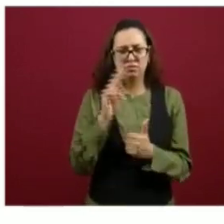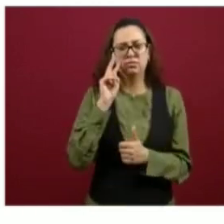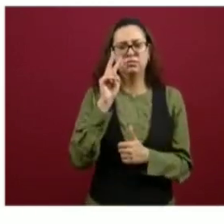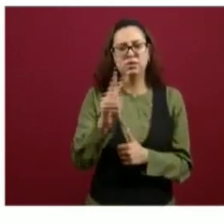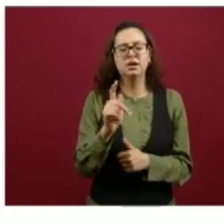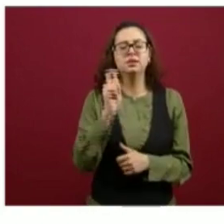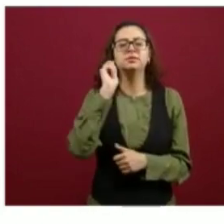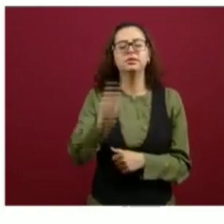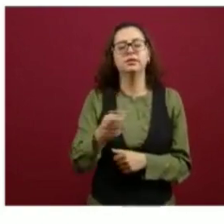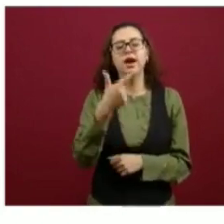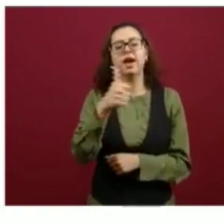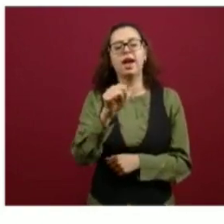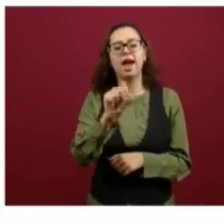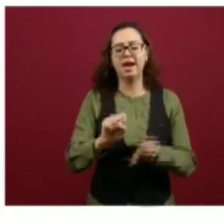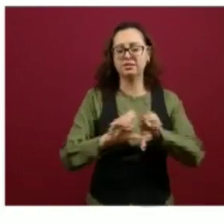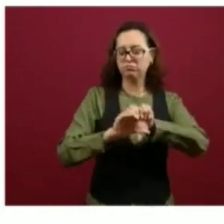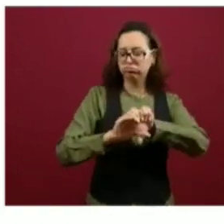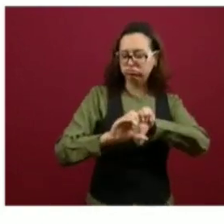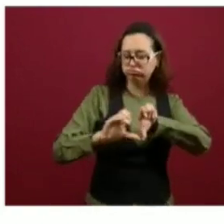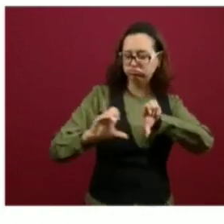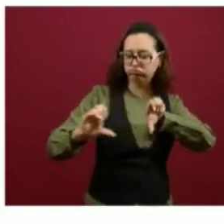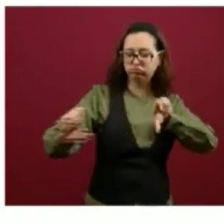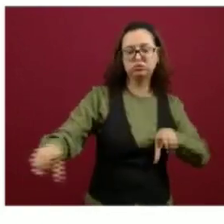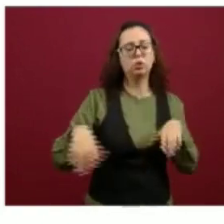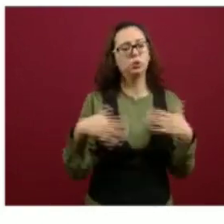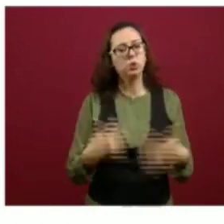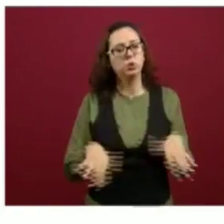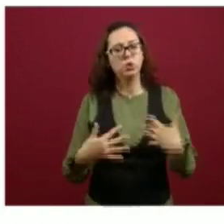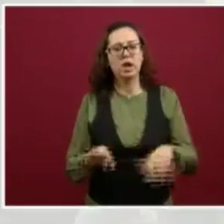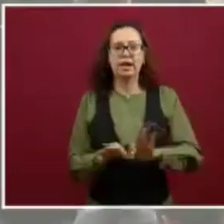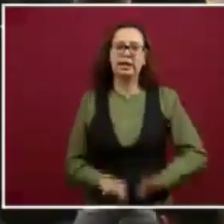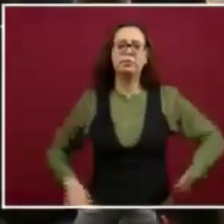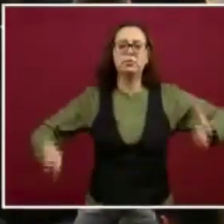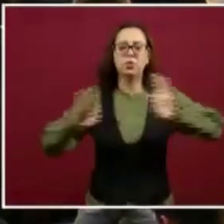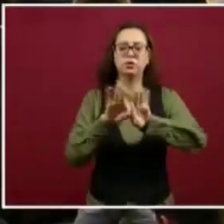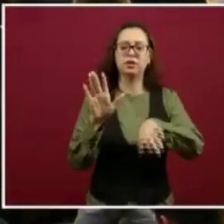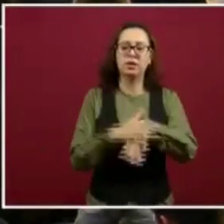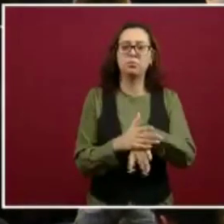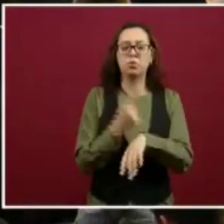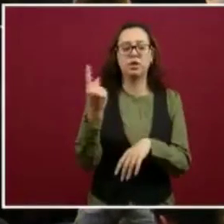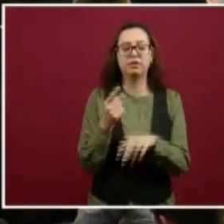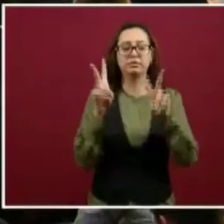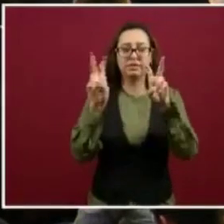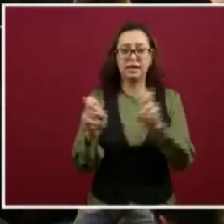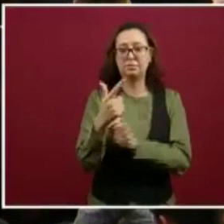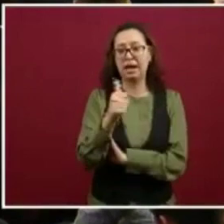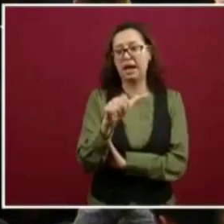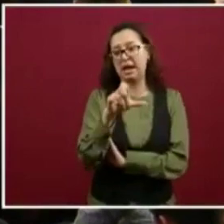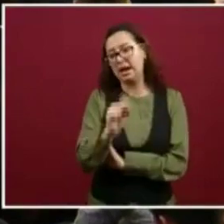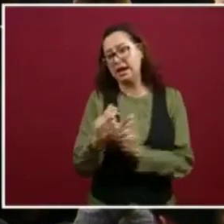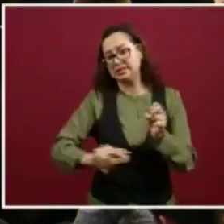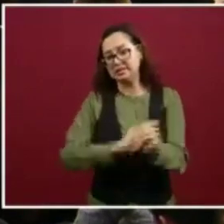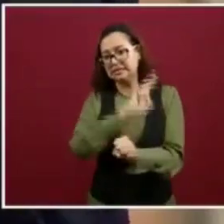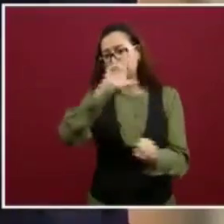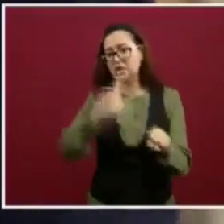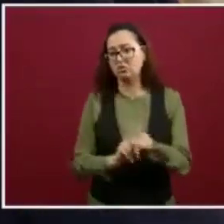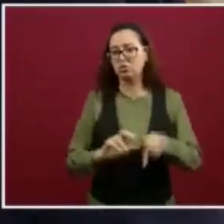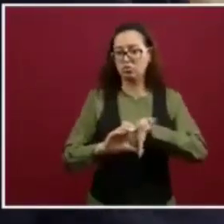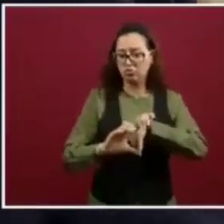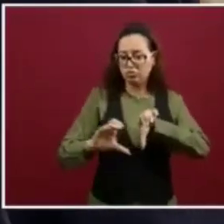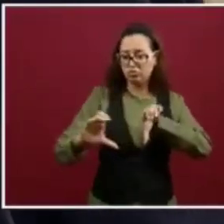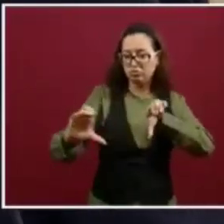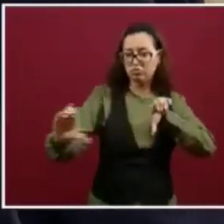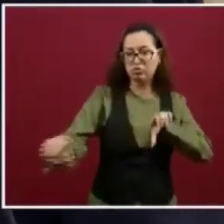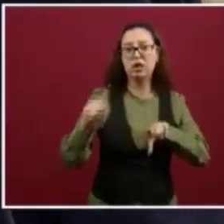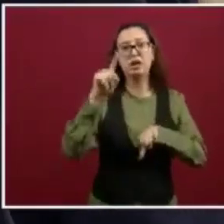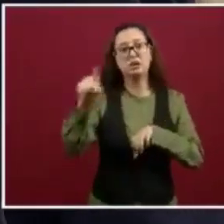el gasoducto. Esto es muy importante porque el gasoducto, el gas natural, el excedente del gas natural se está produciendo, por